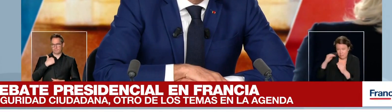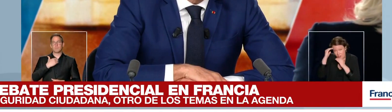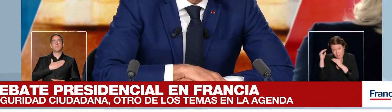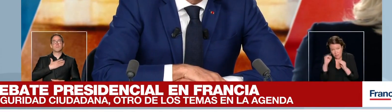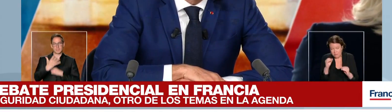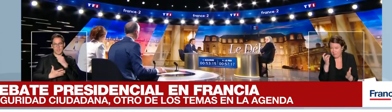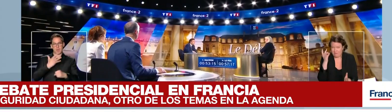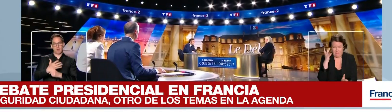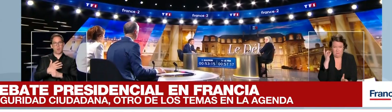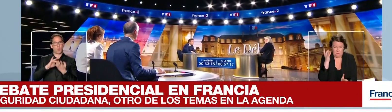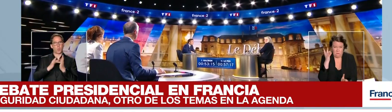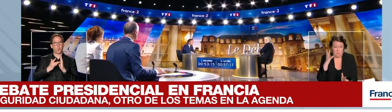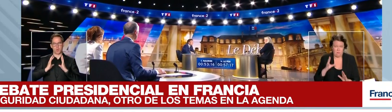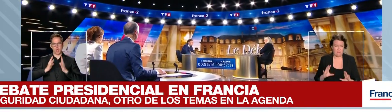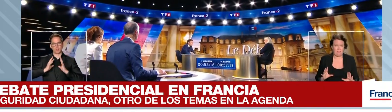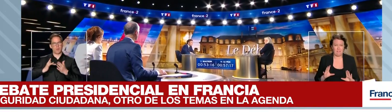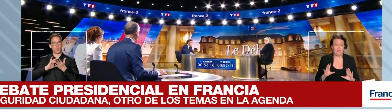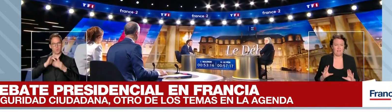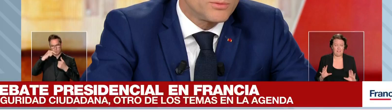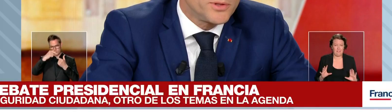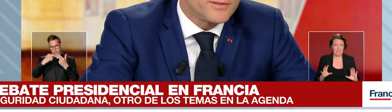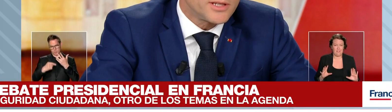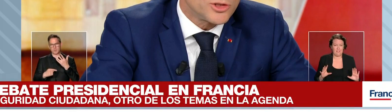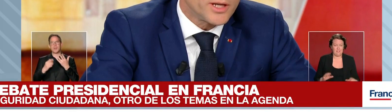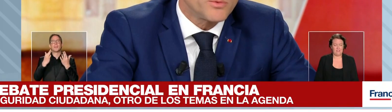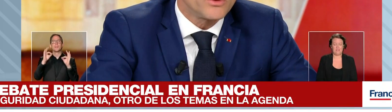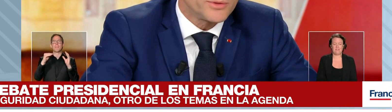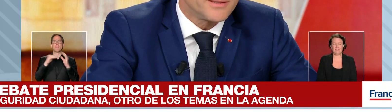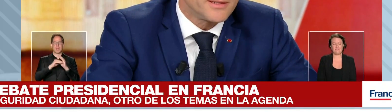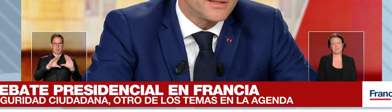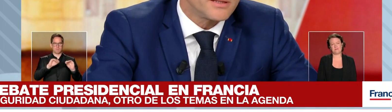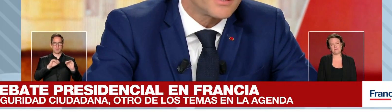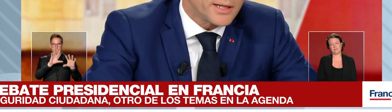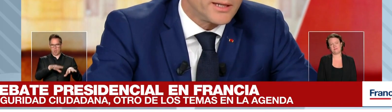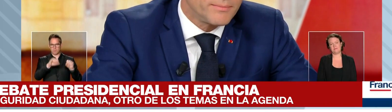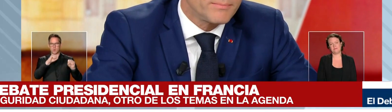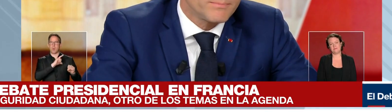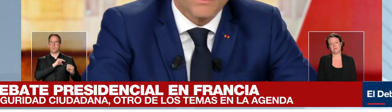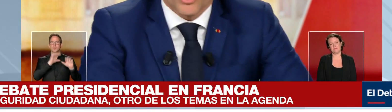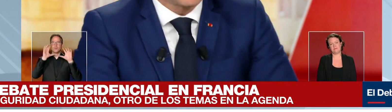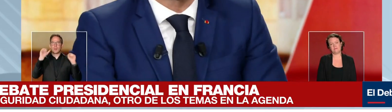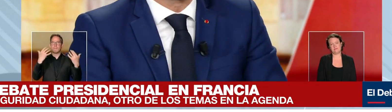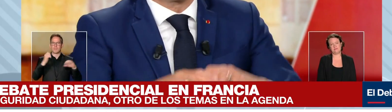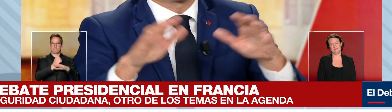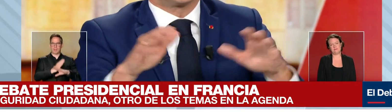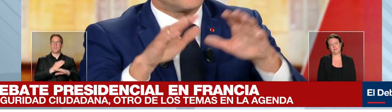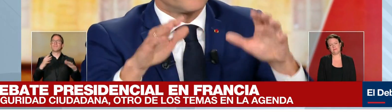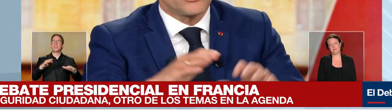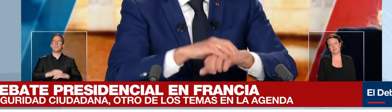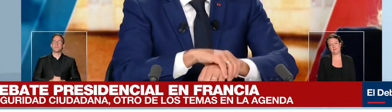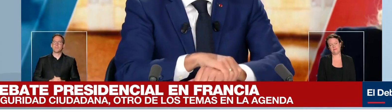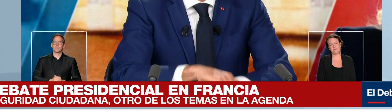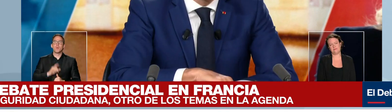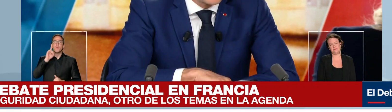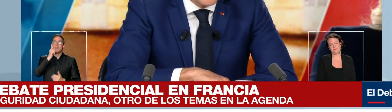Durante este quinquenio yo mantuve mis compromisos. 10.000 puestos de policía se crearon. ¿Por qué?